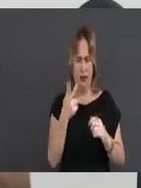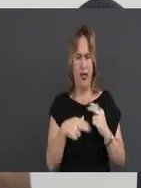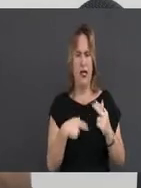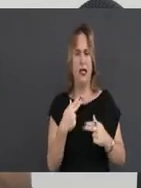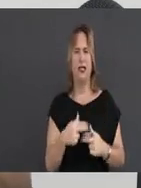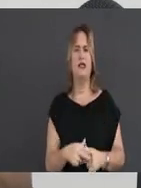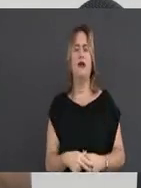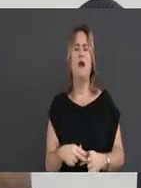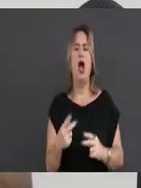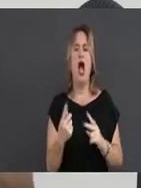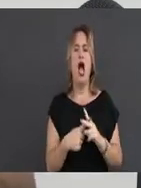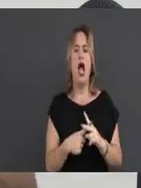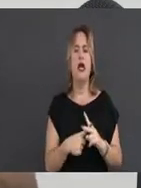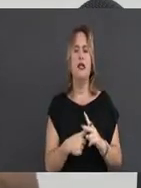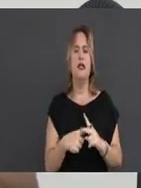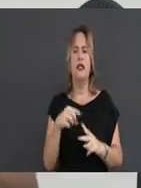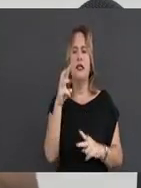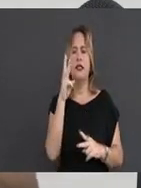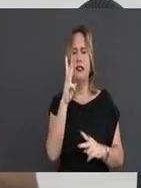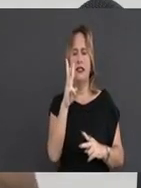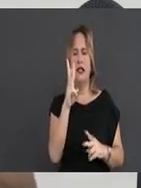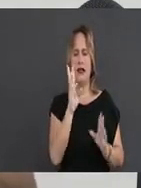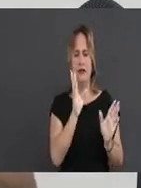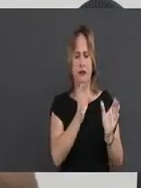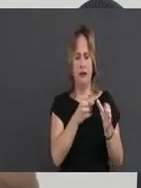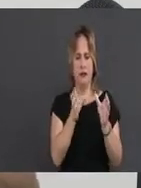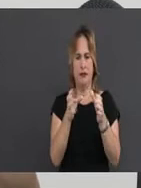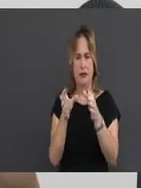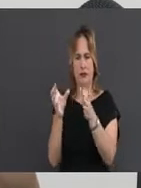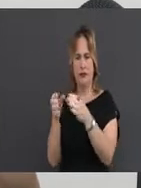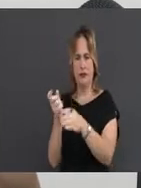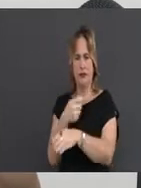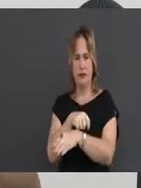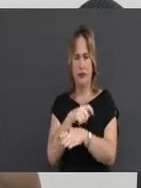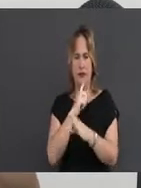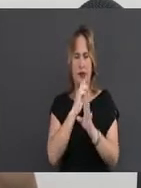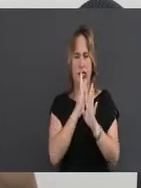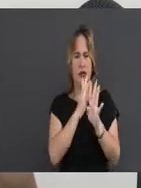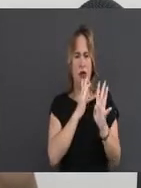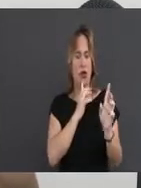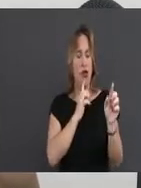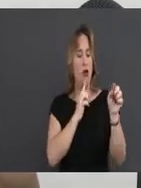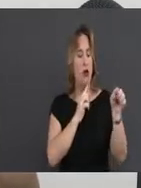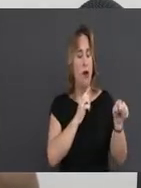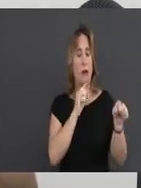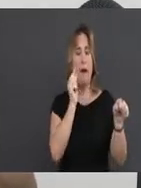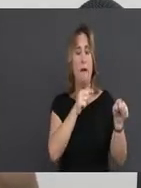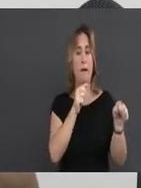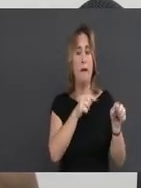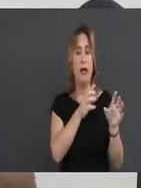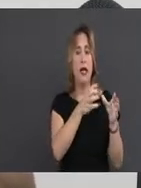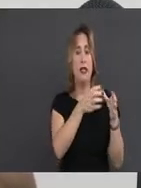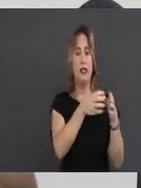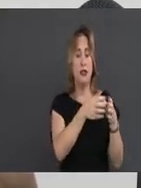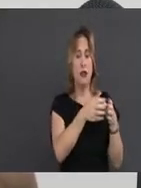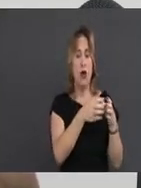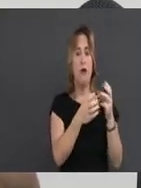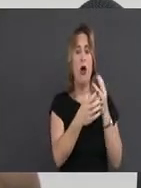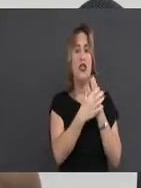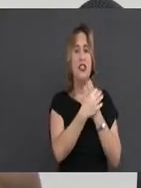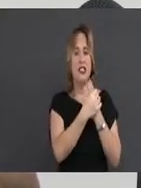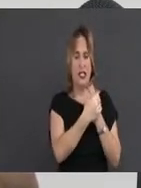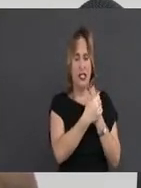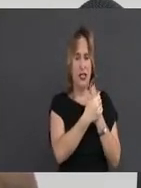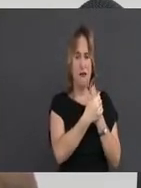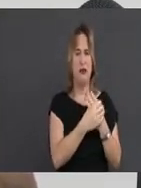manera. Existen tres segmentos en estos momentos de la cola. Una cola que es para los clientes con algún tipo de